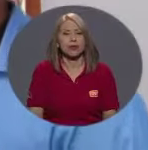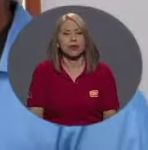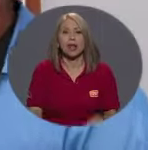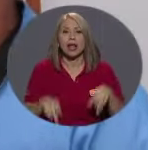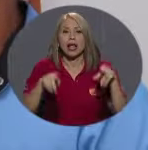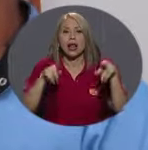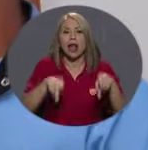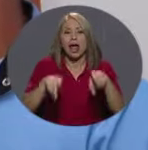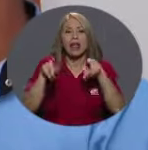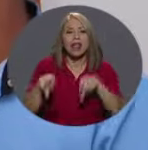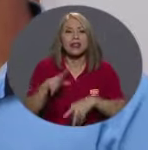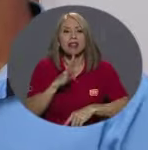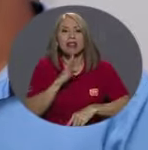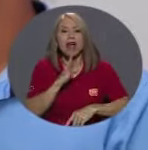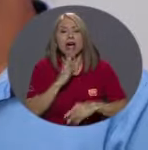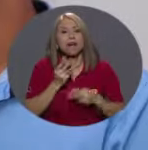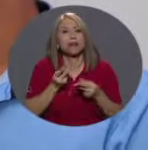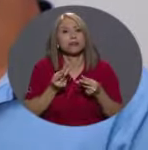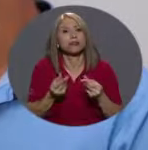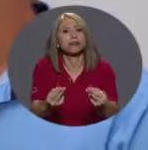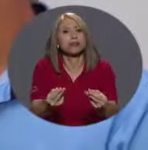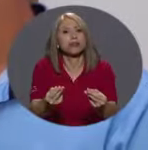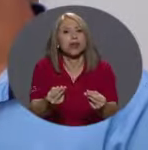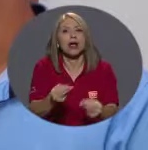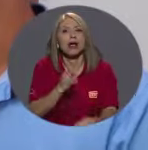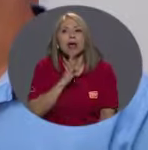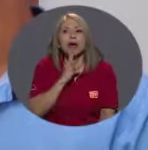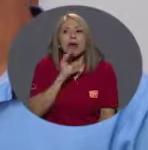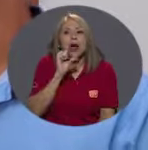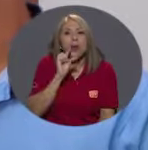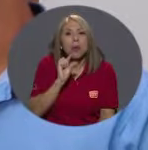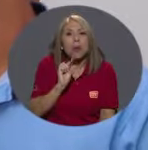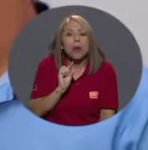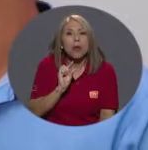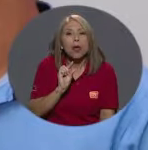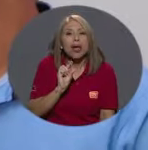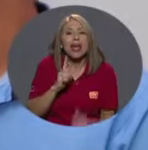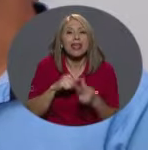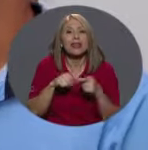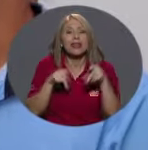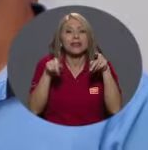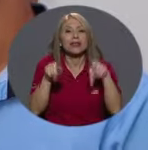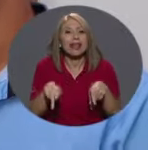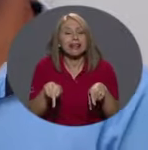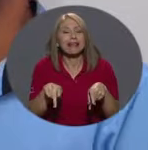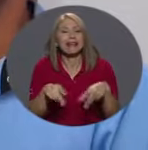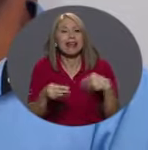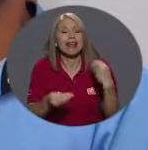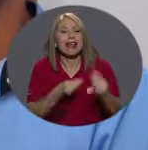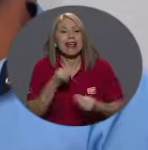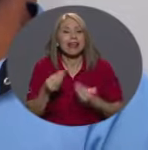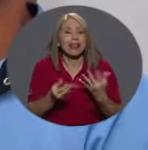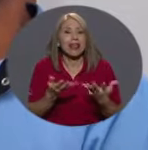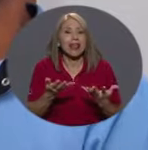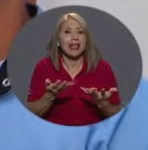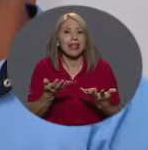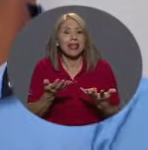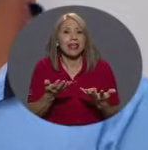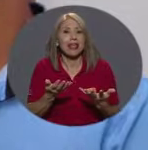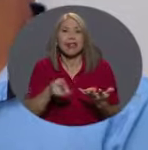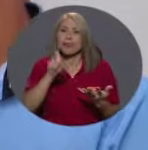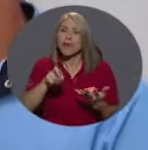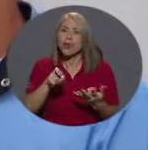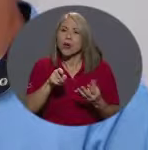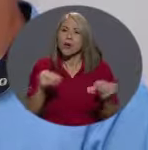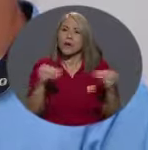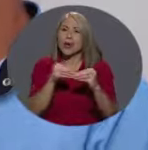La gente me habla muy rápido y bajito, entonces que la gente que me gestione con una pronunciación más